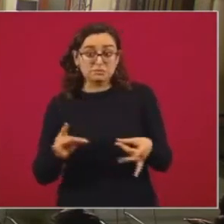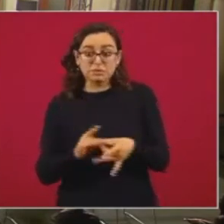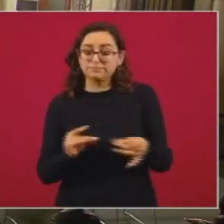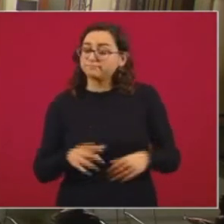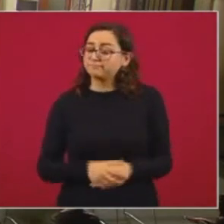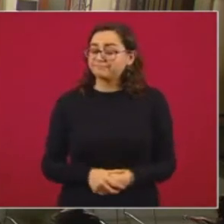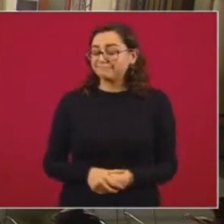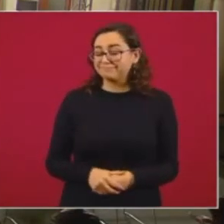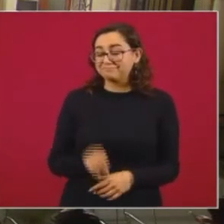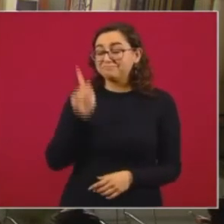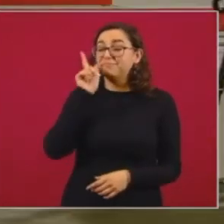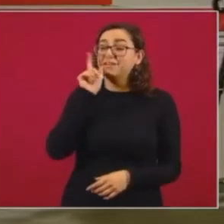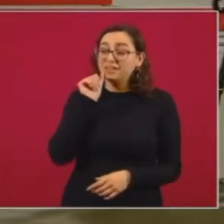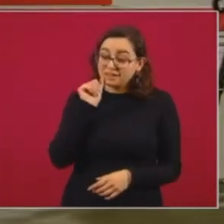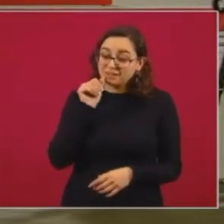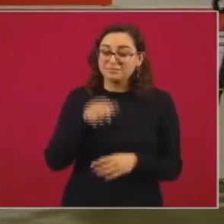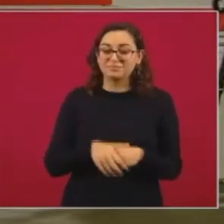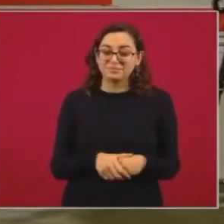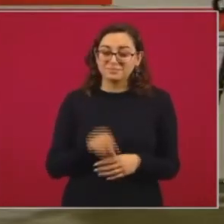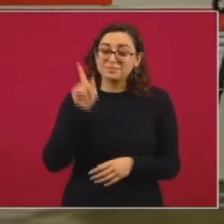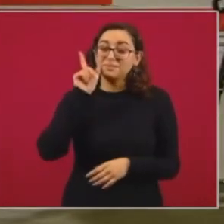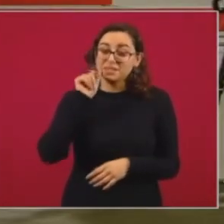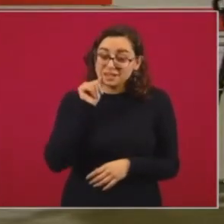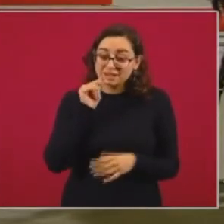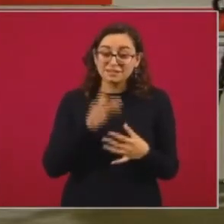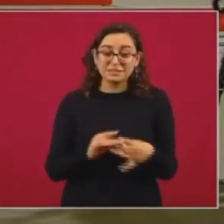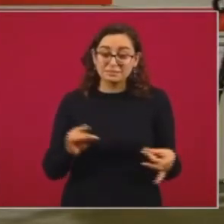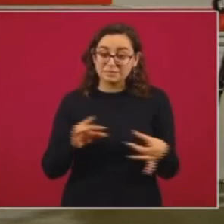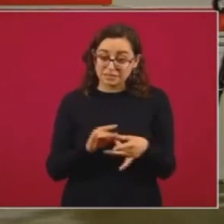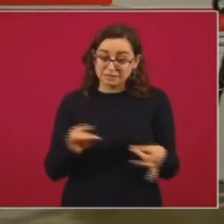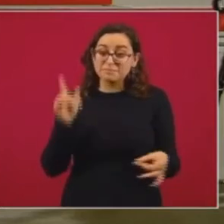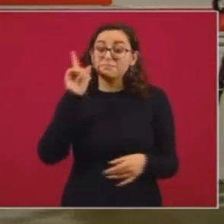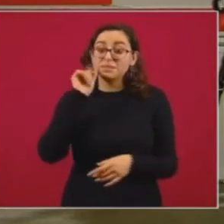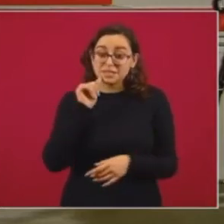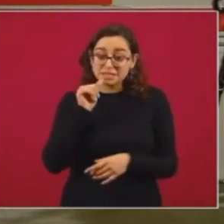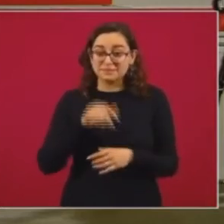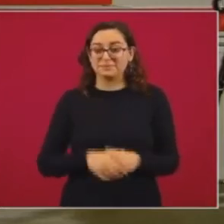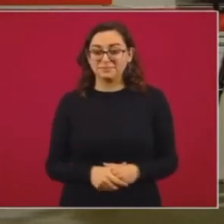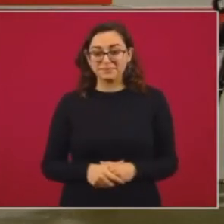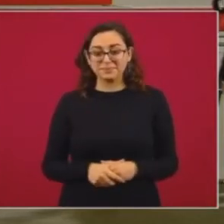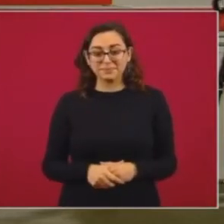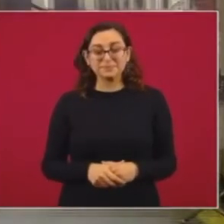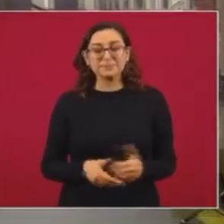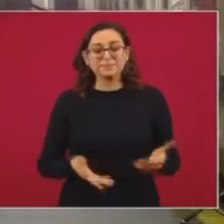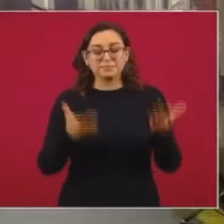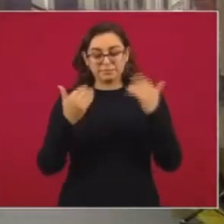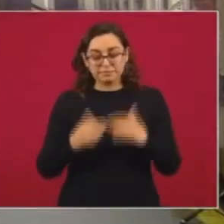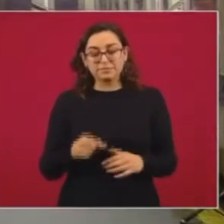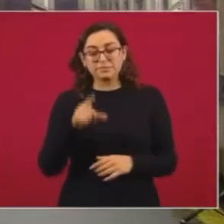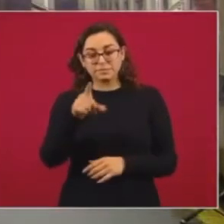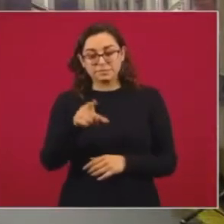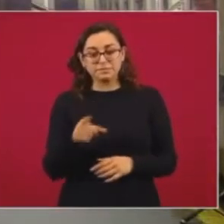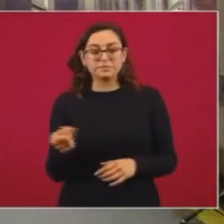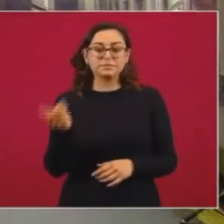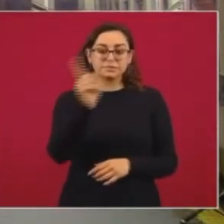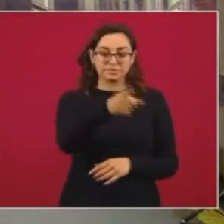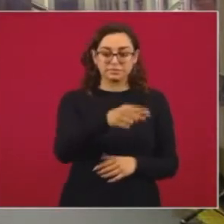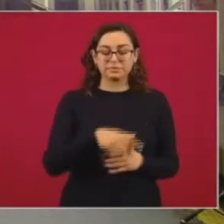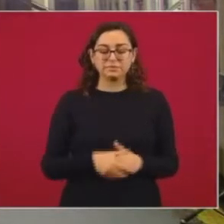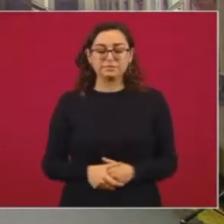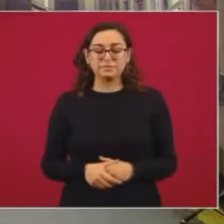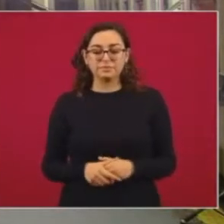esto. Para eso es la sesión del Pulso de la Salud mañana. No se la pierda. Gracias. Vamos a pasar con usted y luego pasamos de este